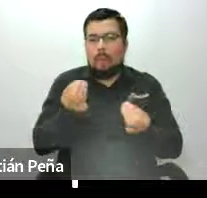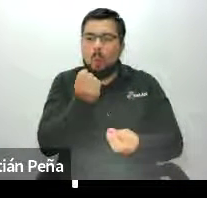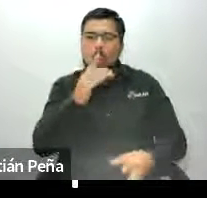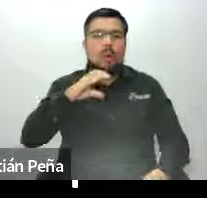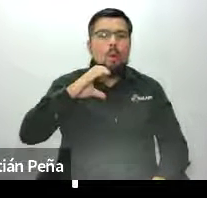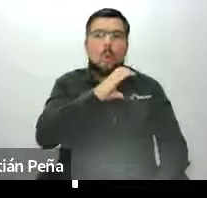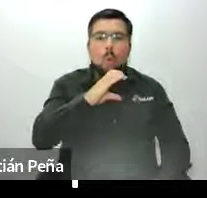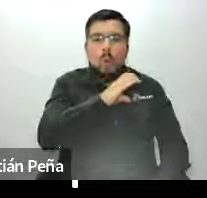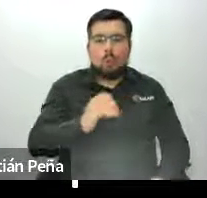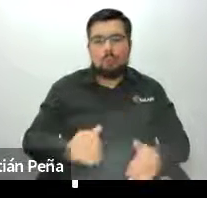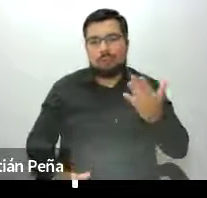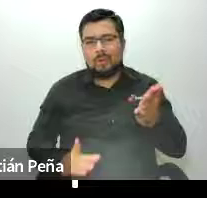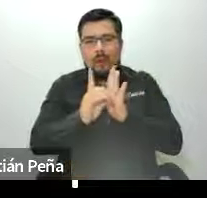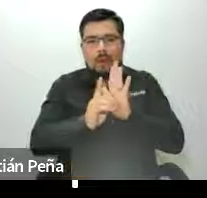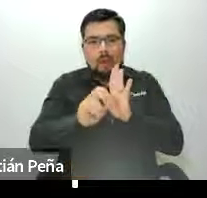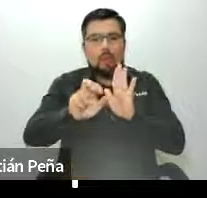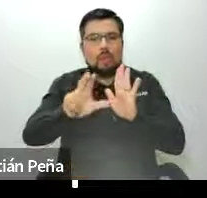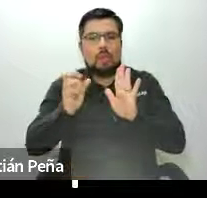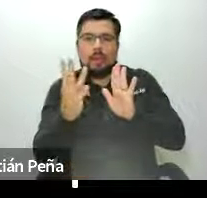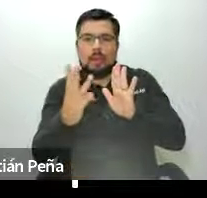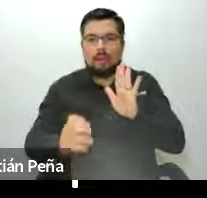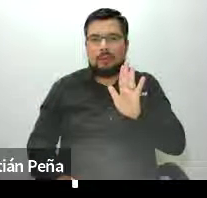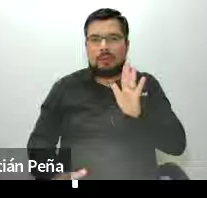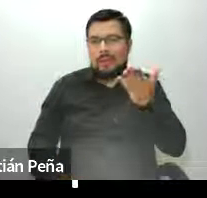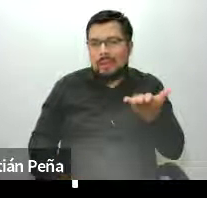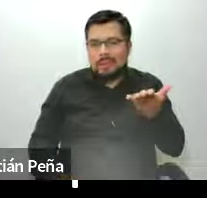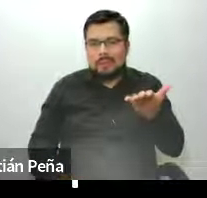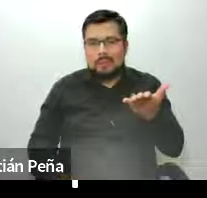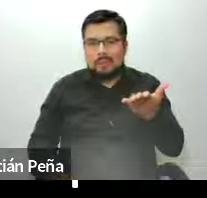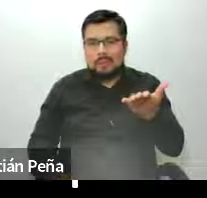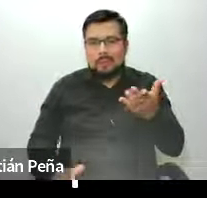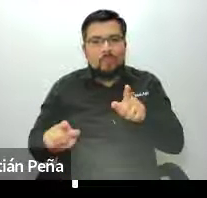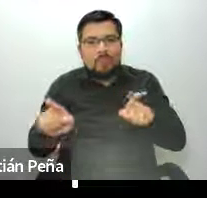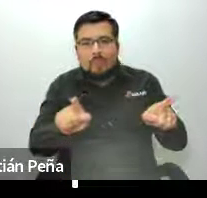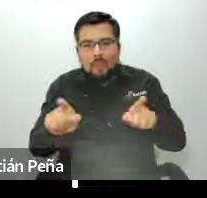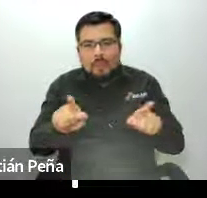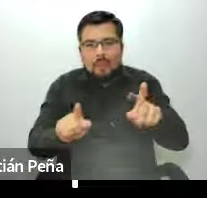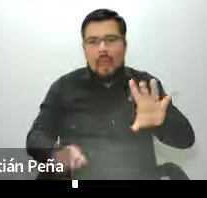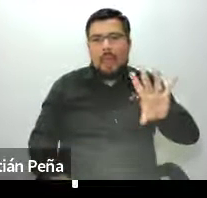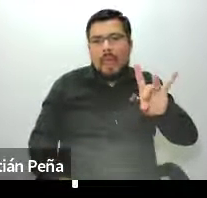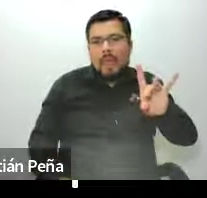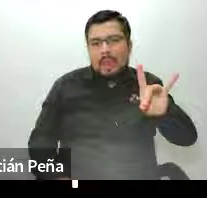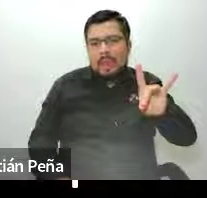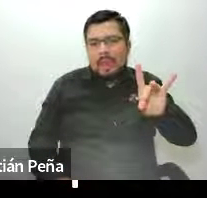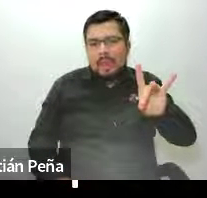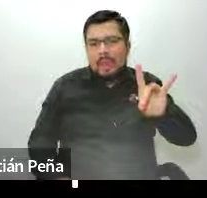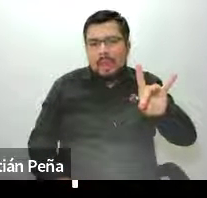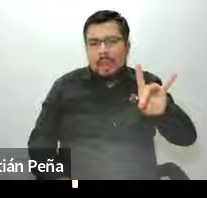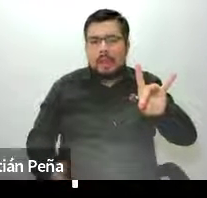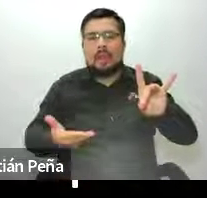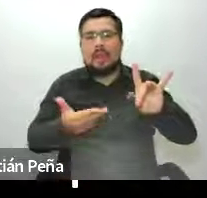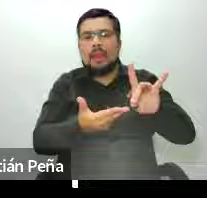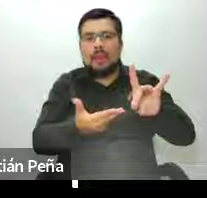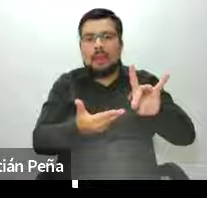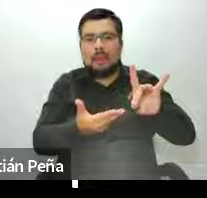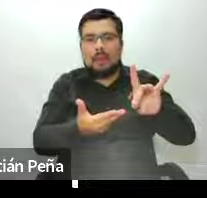lo que hace es regular un poco la lógica de la edad cronológica es la que prima, ¿no?, en las